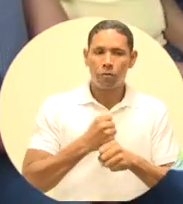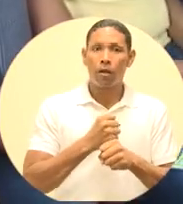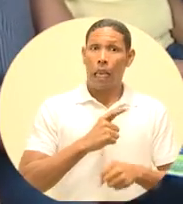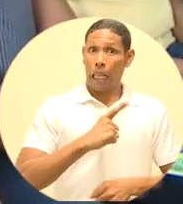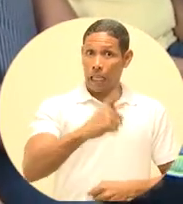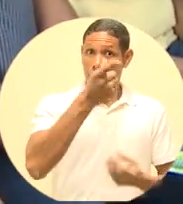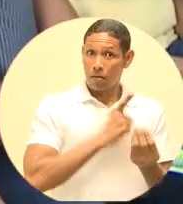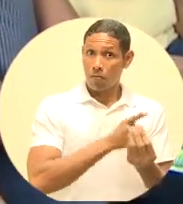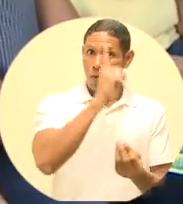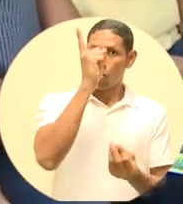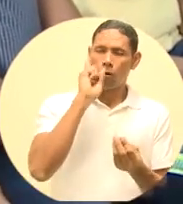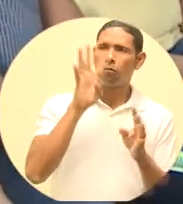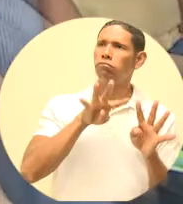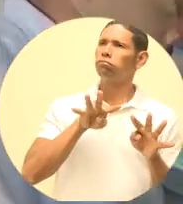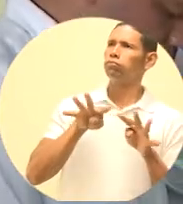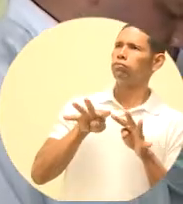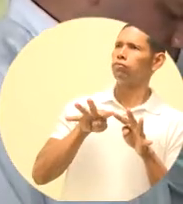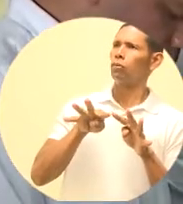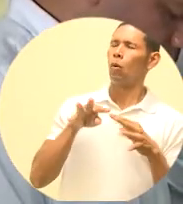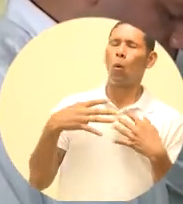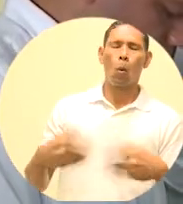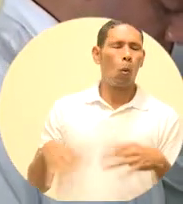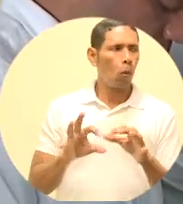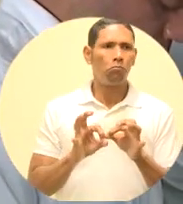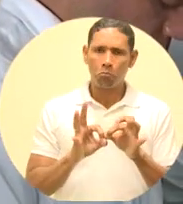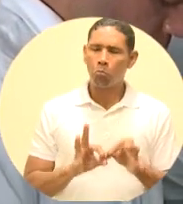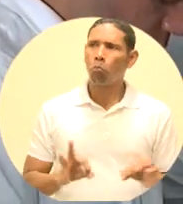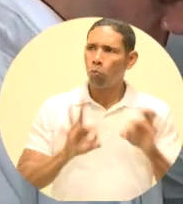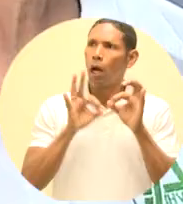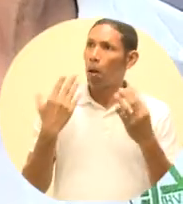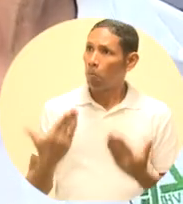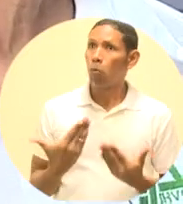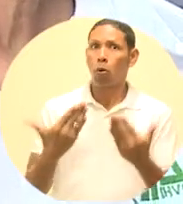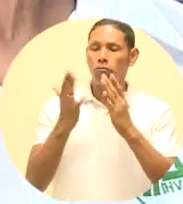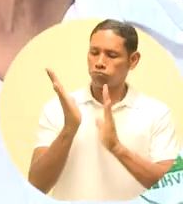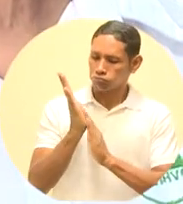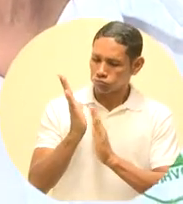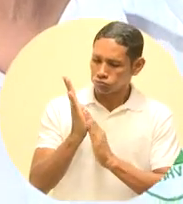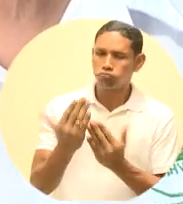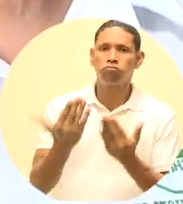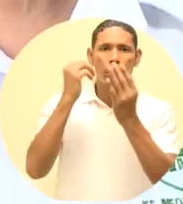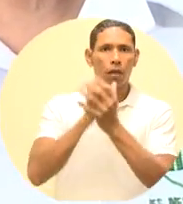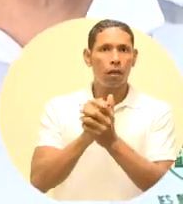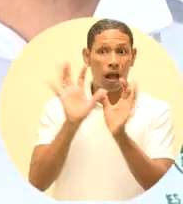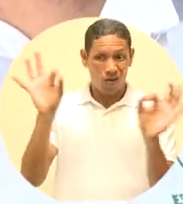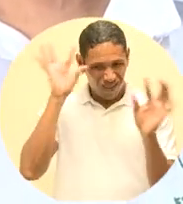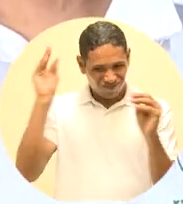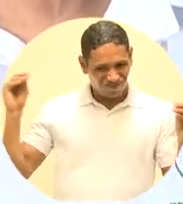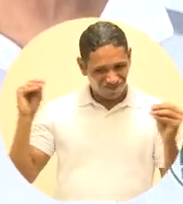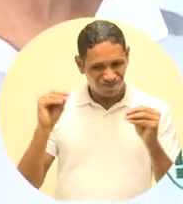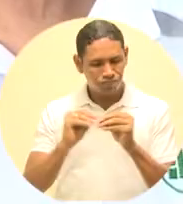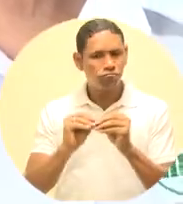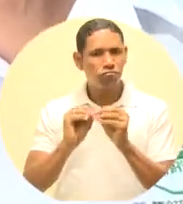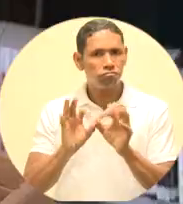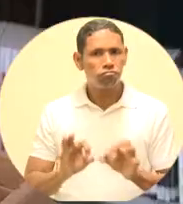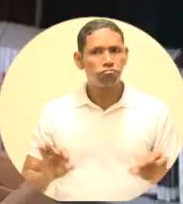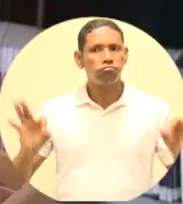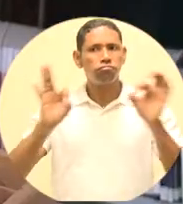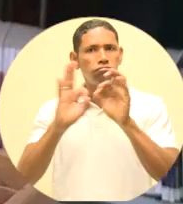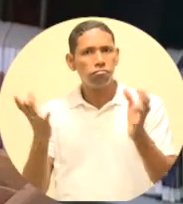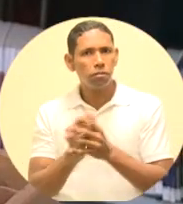productivo y líderes políticos de la región fueron testigos del acto que se consolida como el punto de partida con el que se materializa una